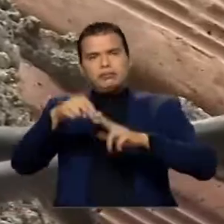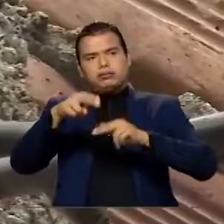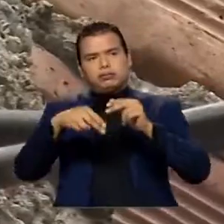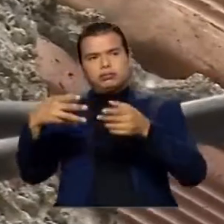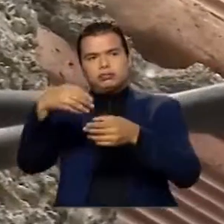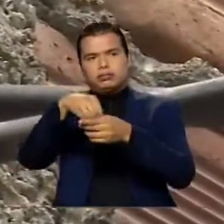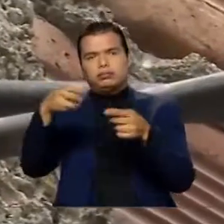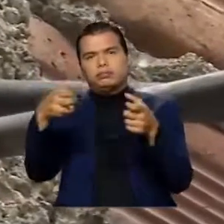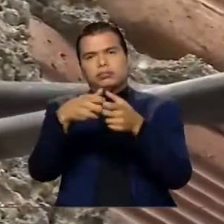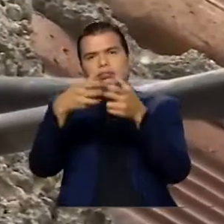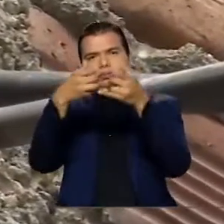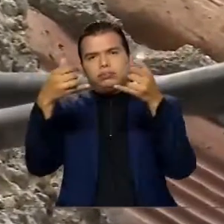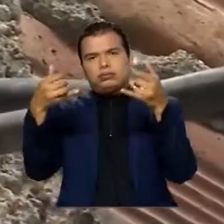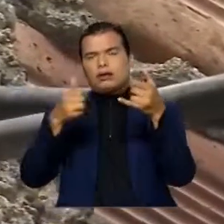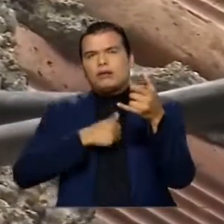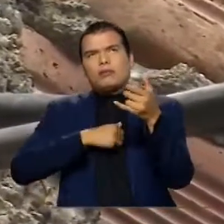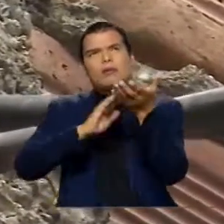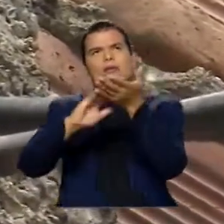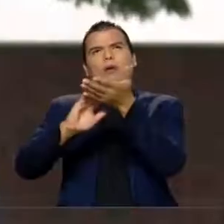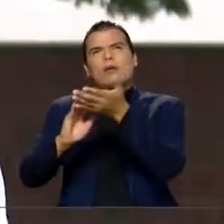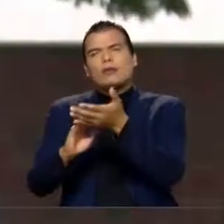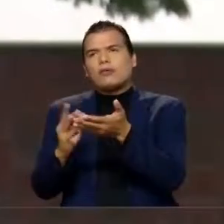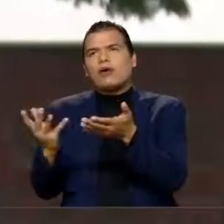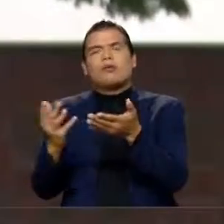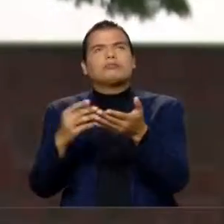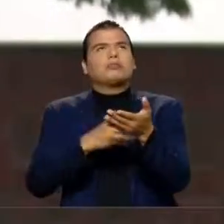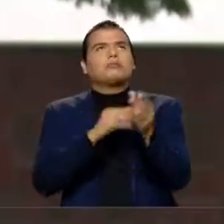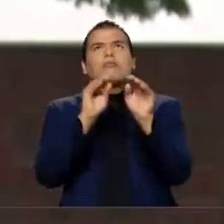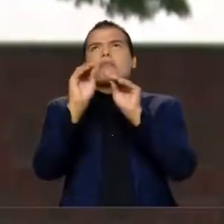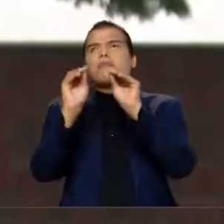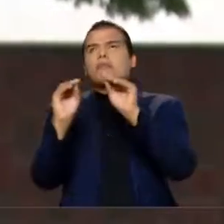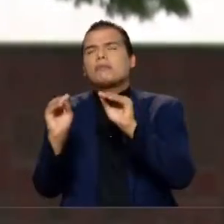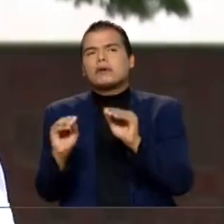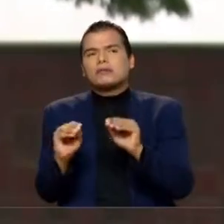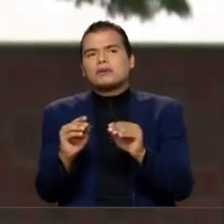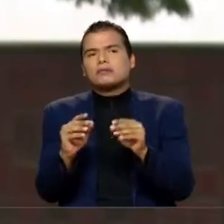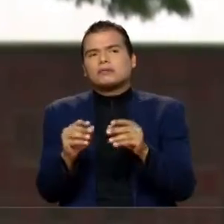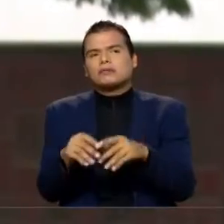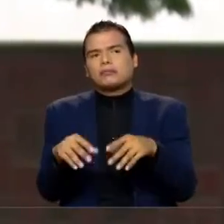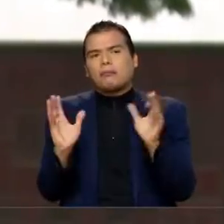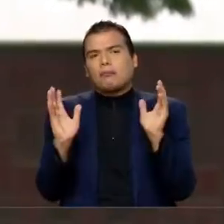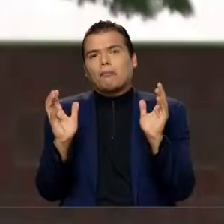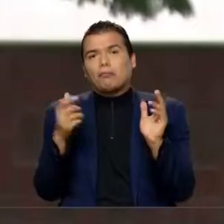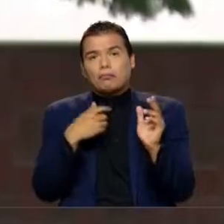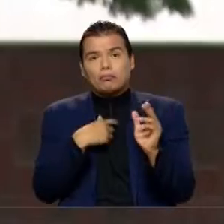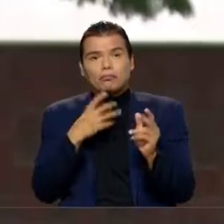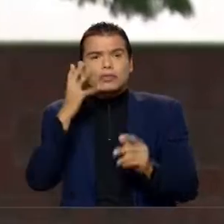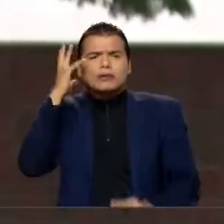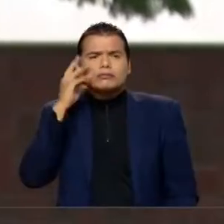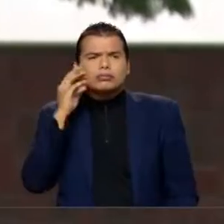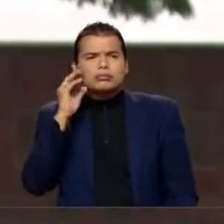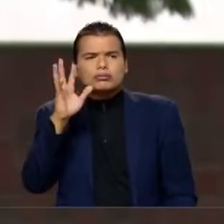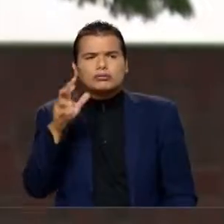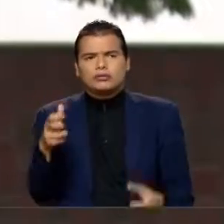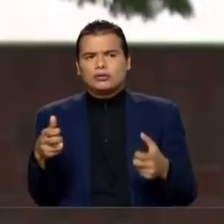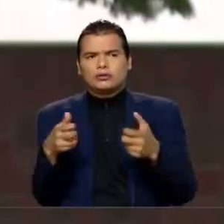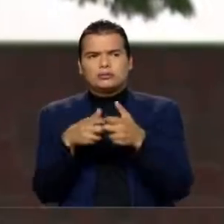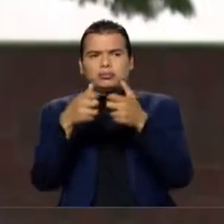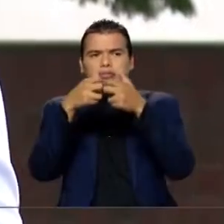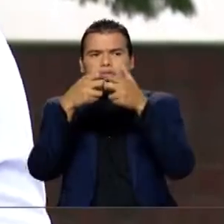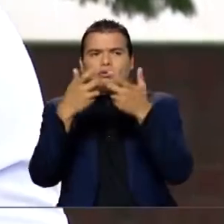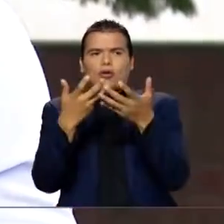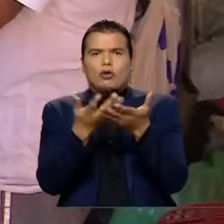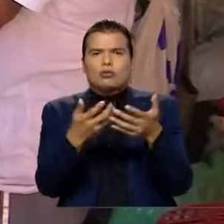ellos empiezan a hacer arreglos de un conocimiento, de instalaciones de un conocimiento que ellos no tienen, y ahí es donde se generan